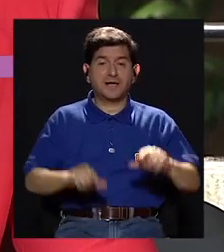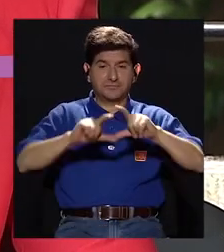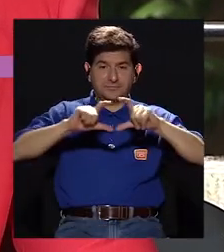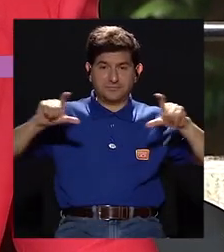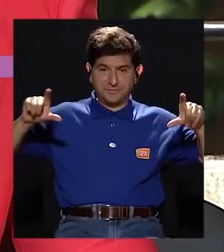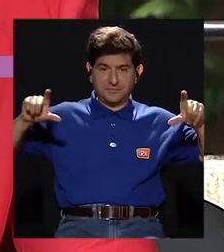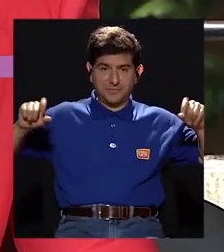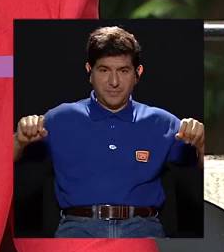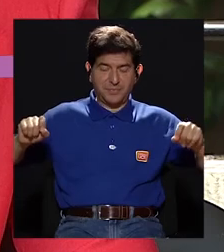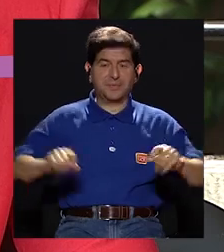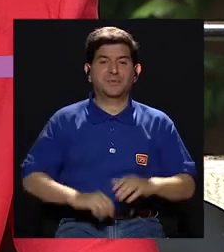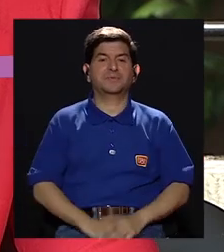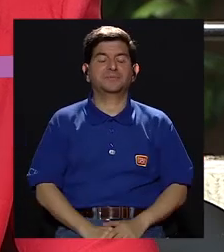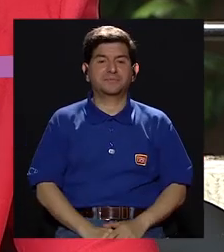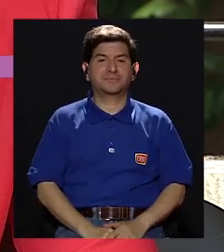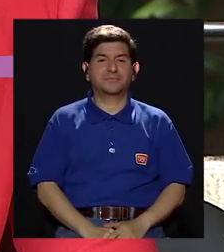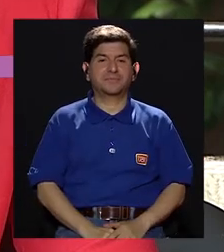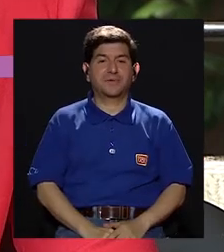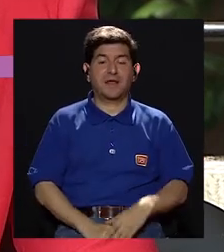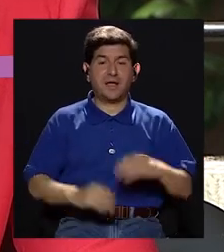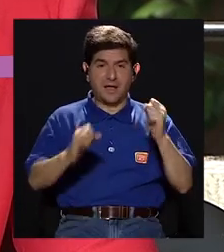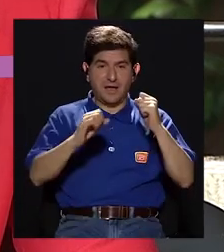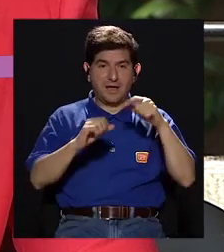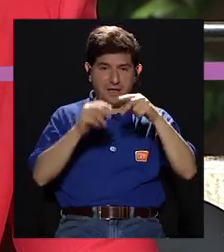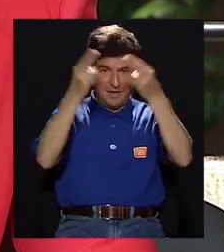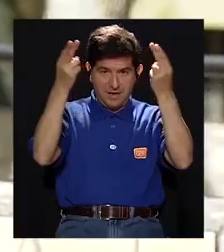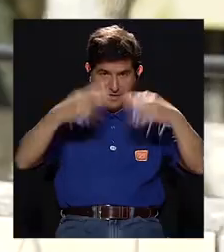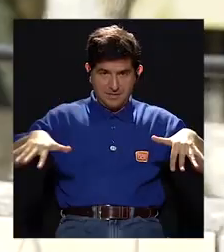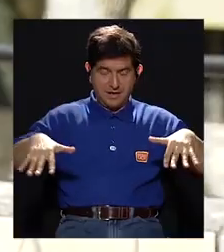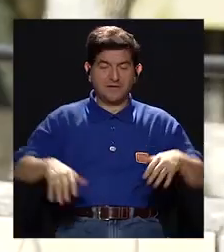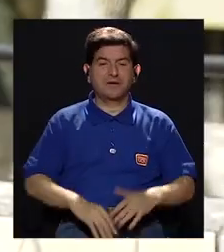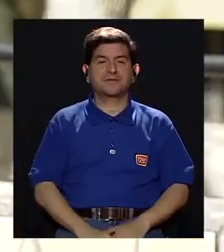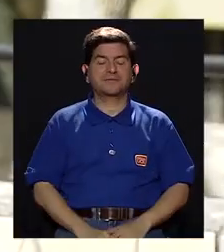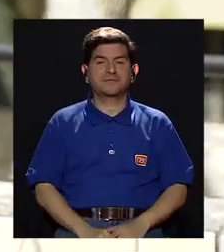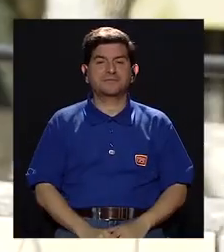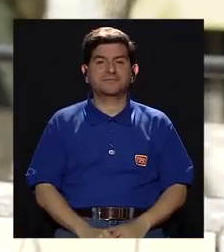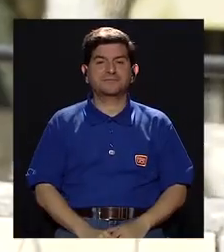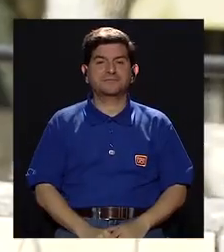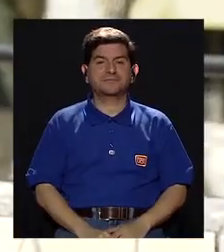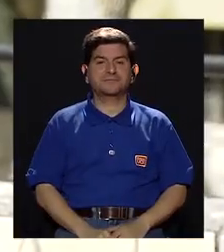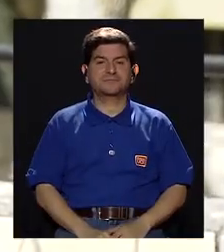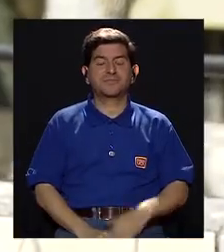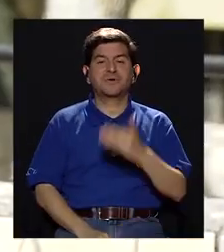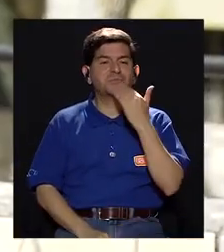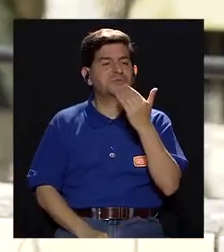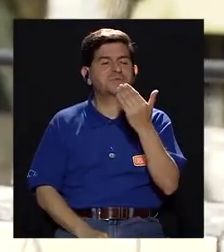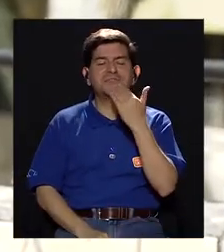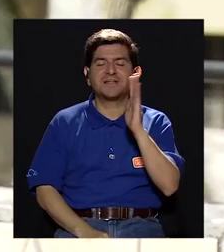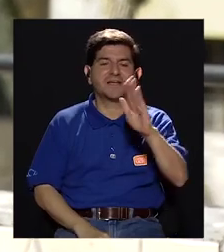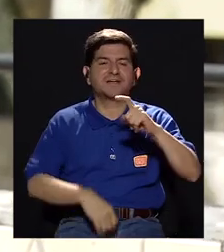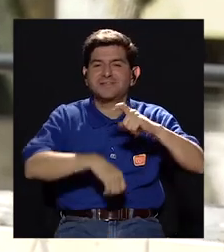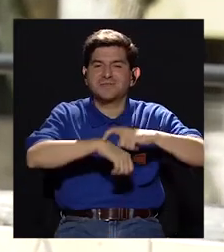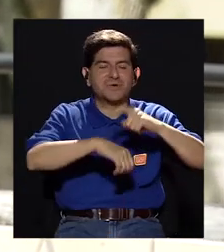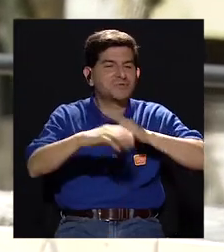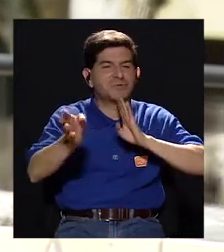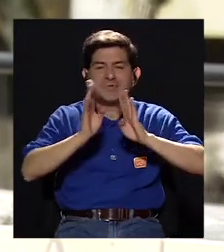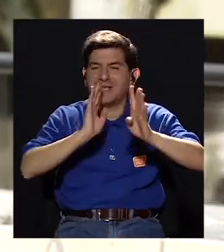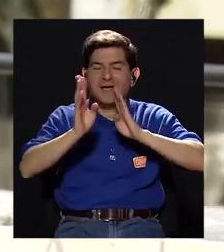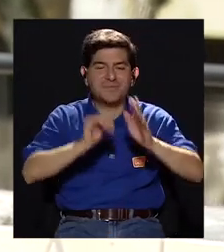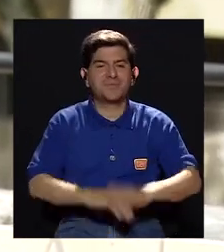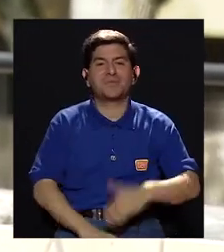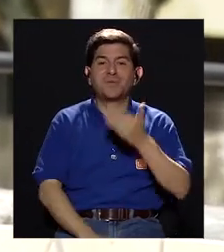www.eumedito.org. Ah, bueno. Muchísimas gracias. por este ratito que hemos